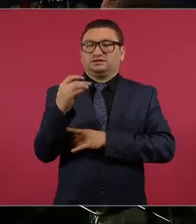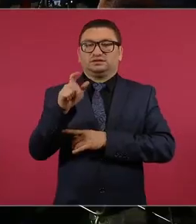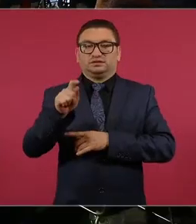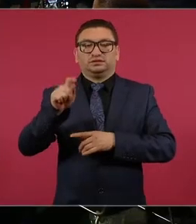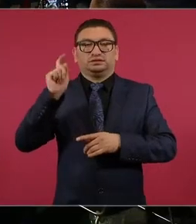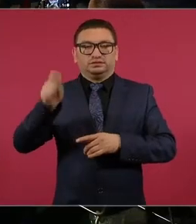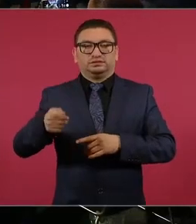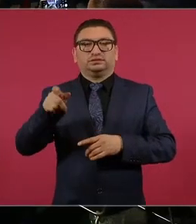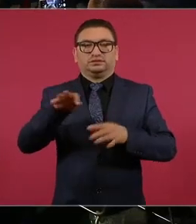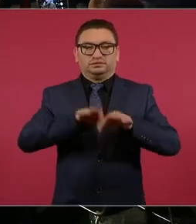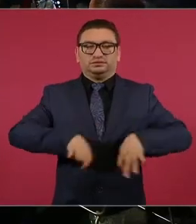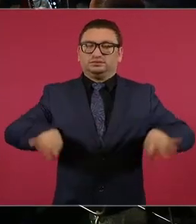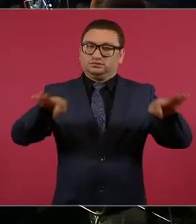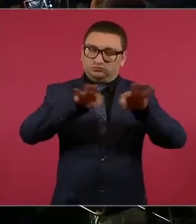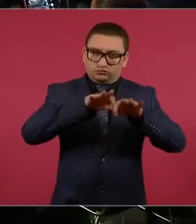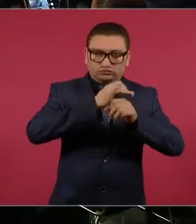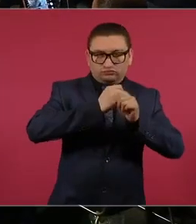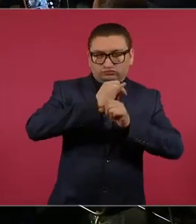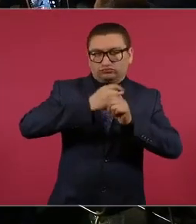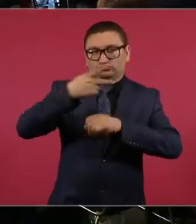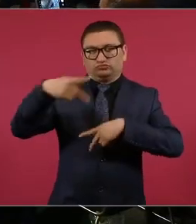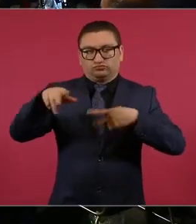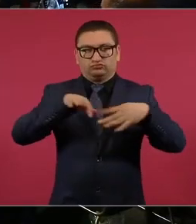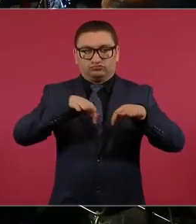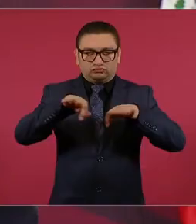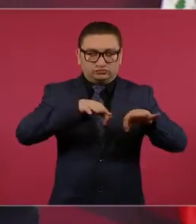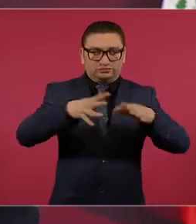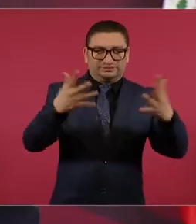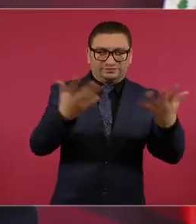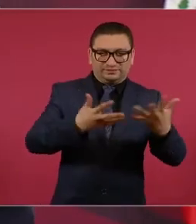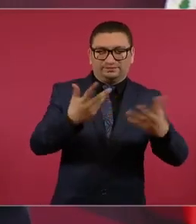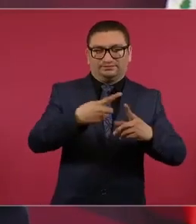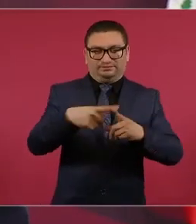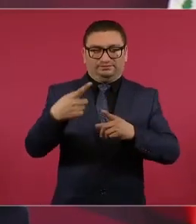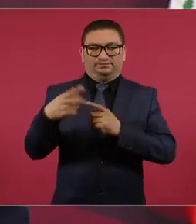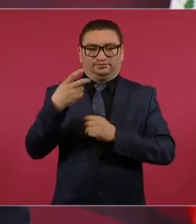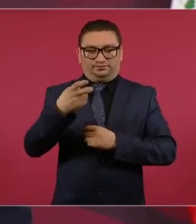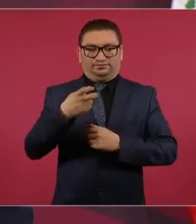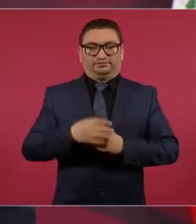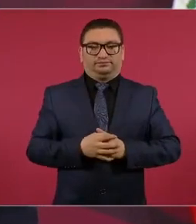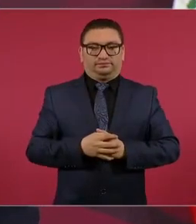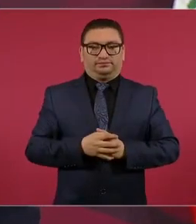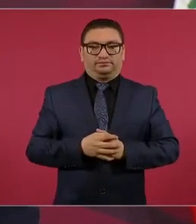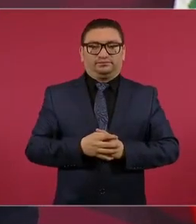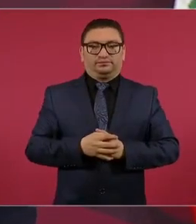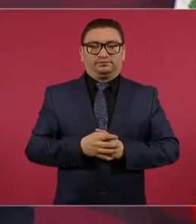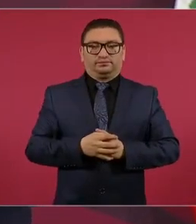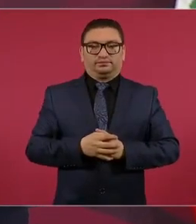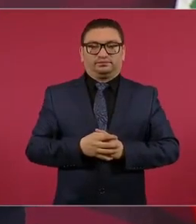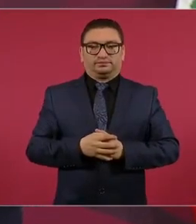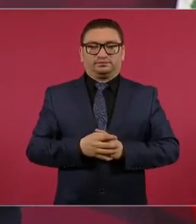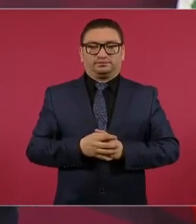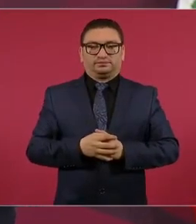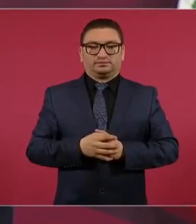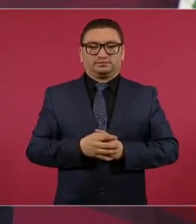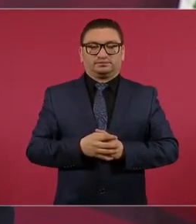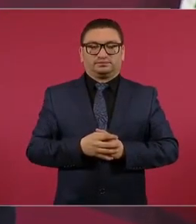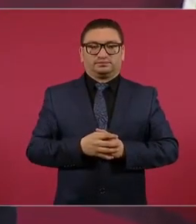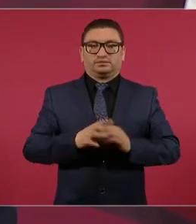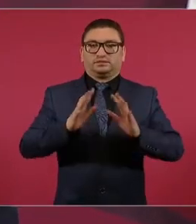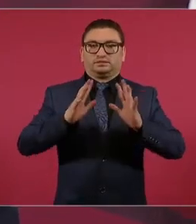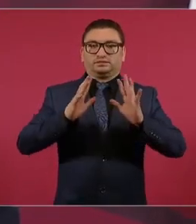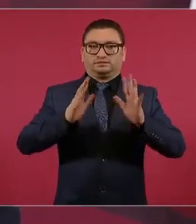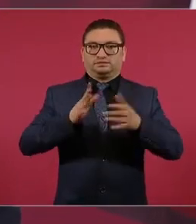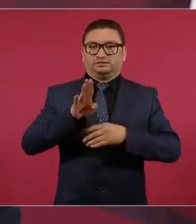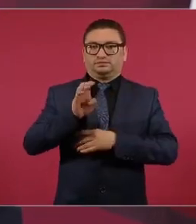algo muy importante todo el trabajo que se está llevando a cabo y se han incrementado